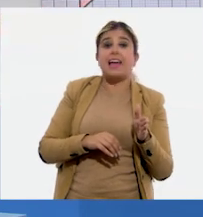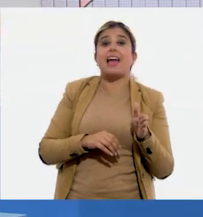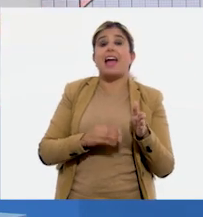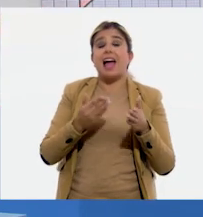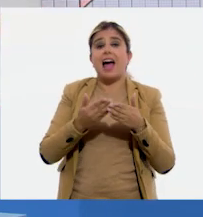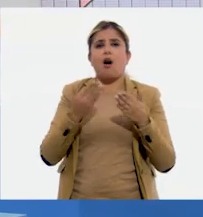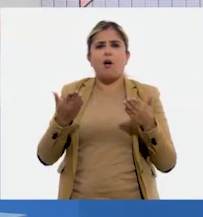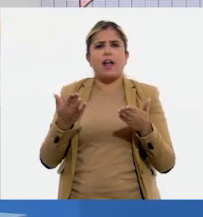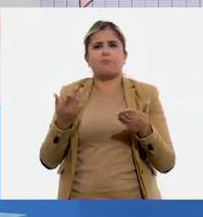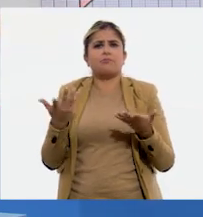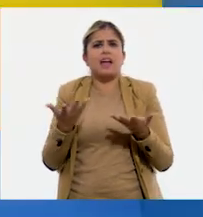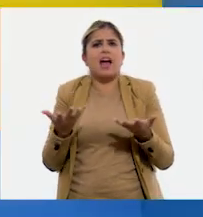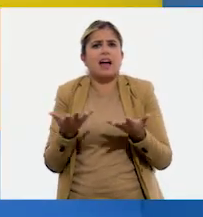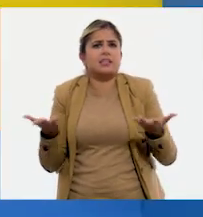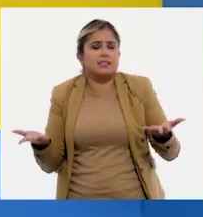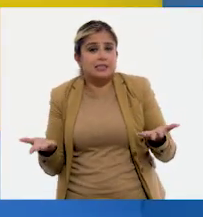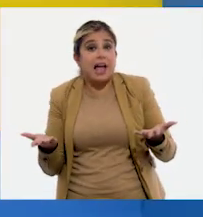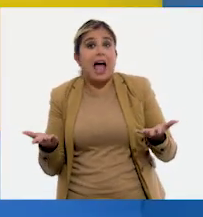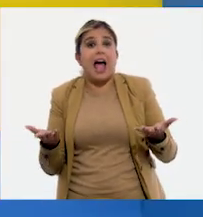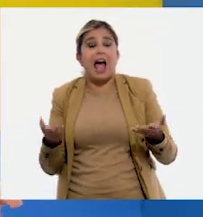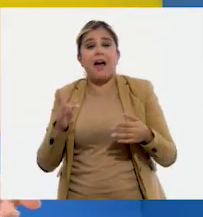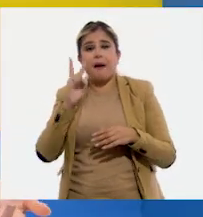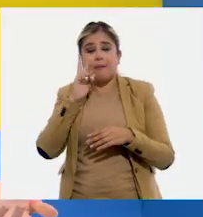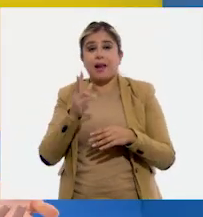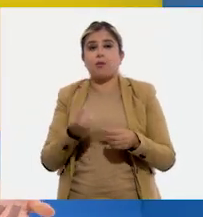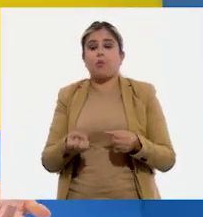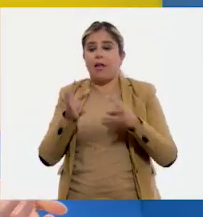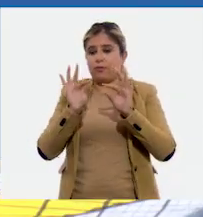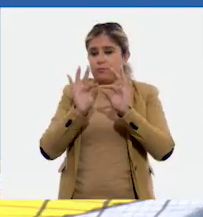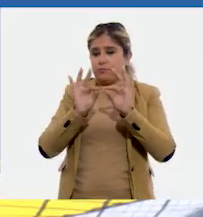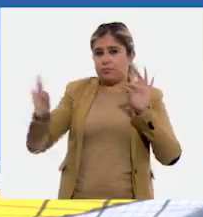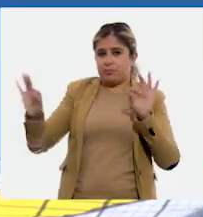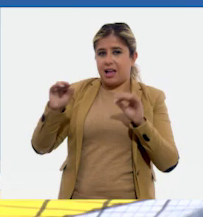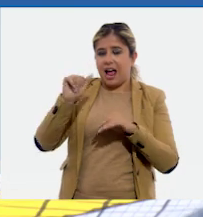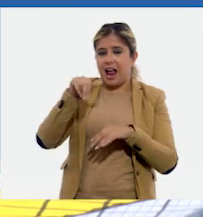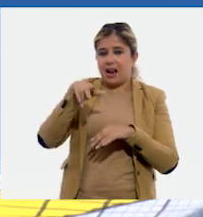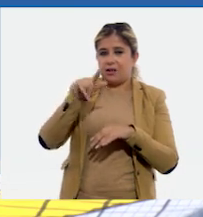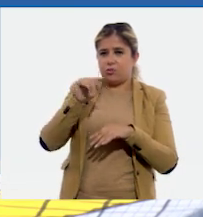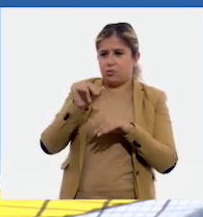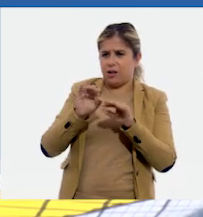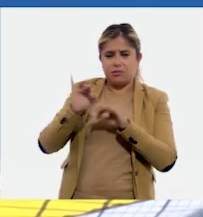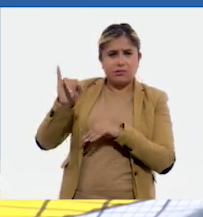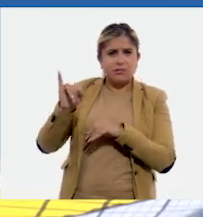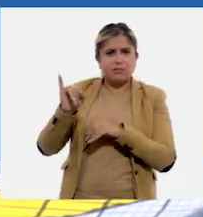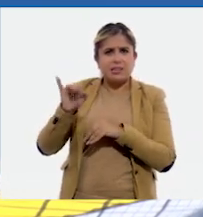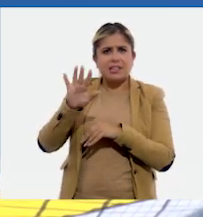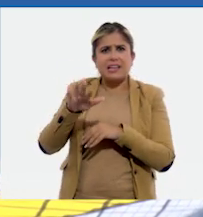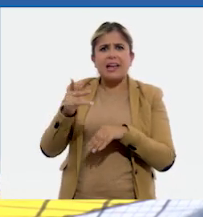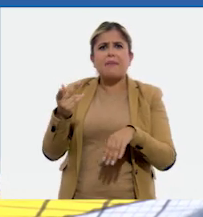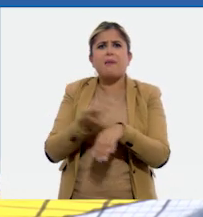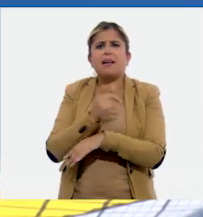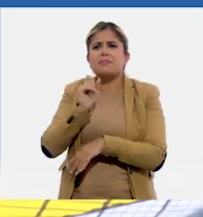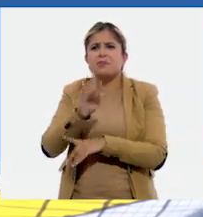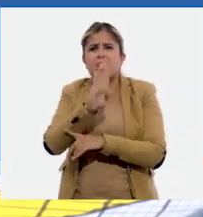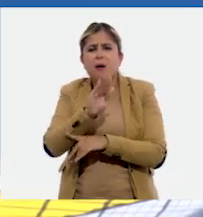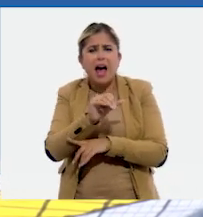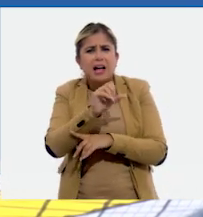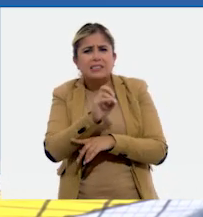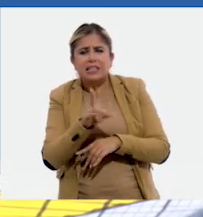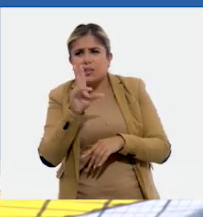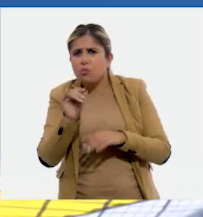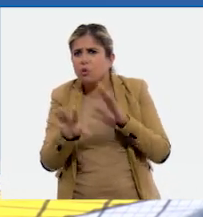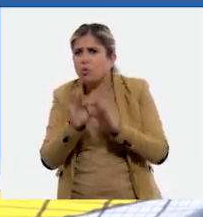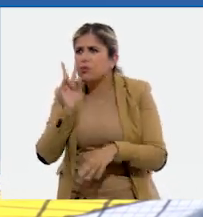qué sigue? Pues, ubicar la altura, maestra. La altura, ¿verdad? ¡Ay! Pero igual me pasa como con la base. ¡No